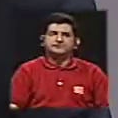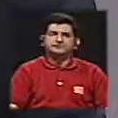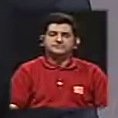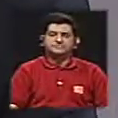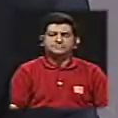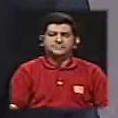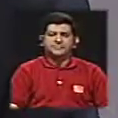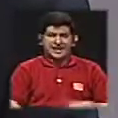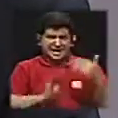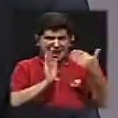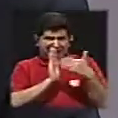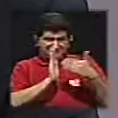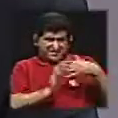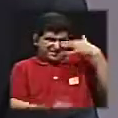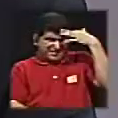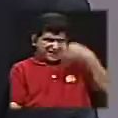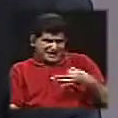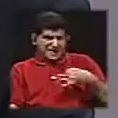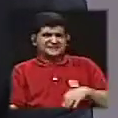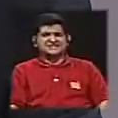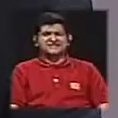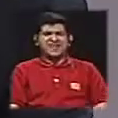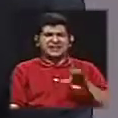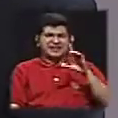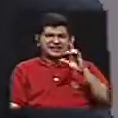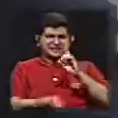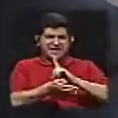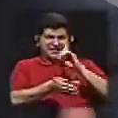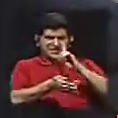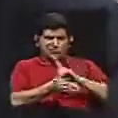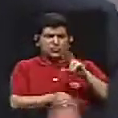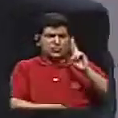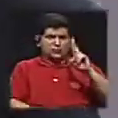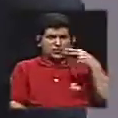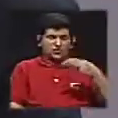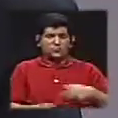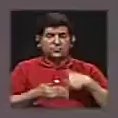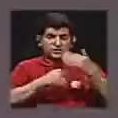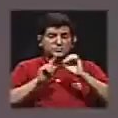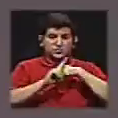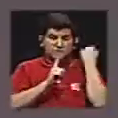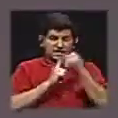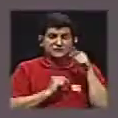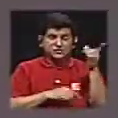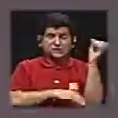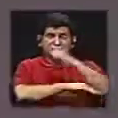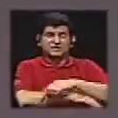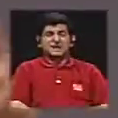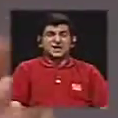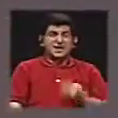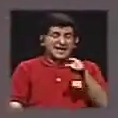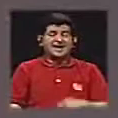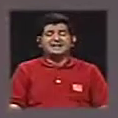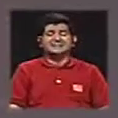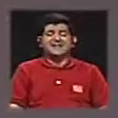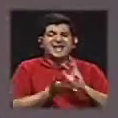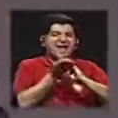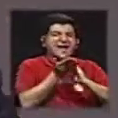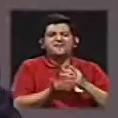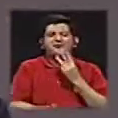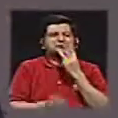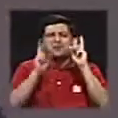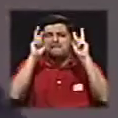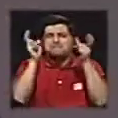¿Queda dañada la credibilidad del doctor después de este zipizape de estos días? No, ese arroz con mango que usted dibuja no es